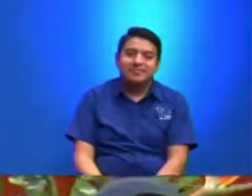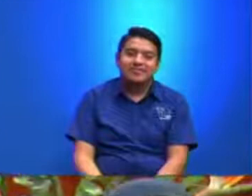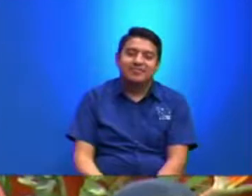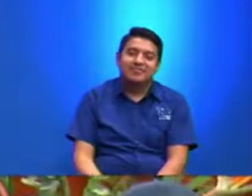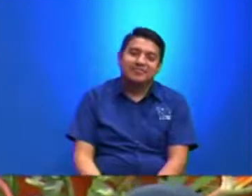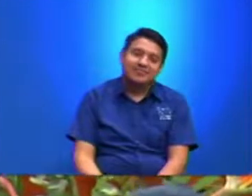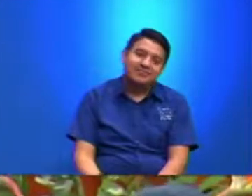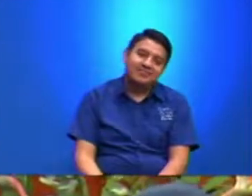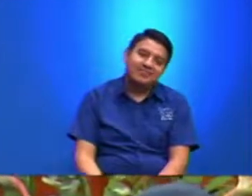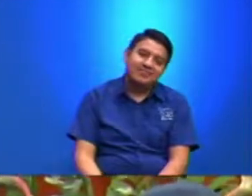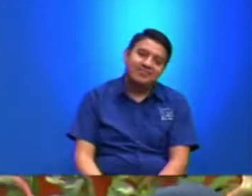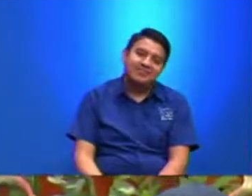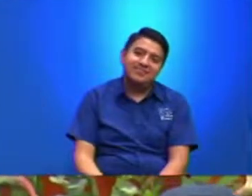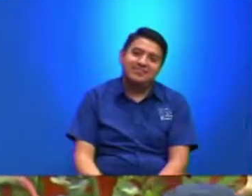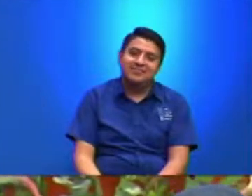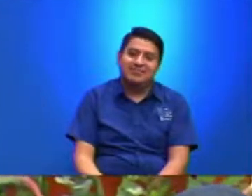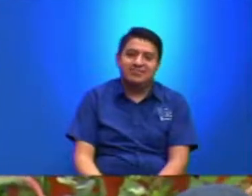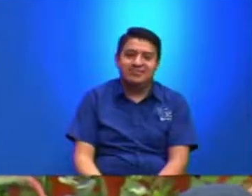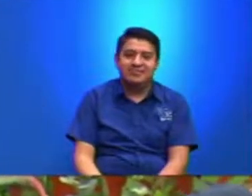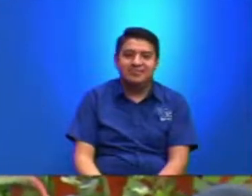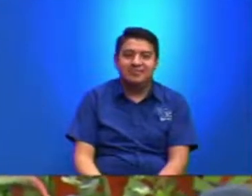Sí, Señor.